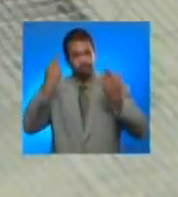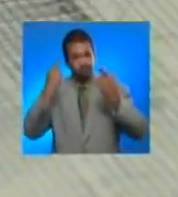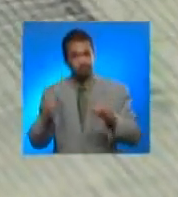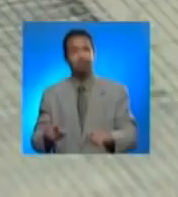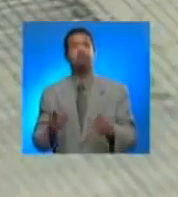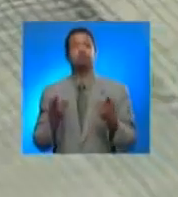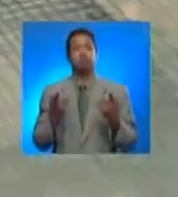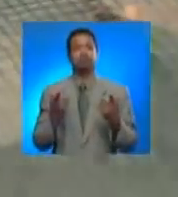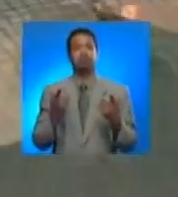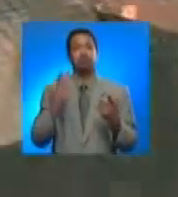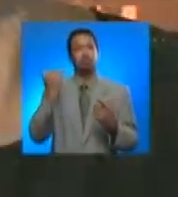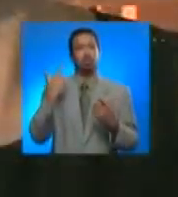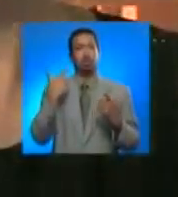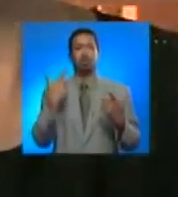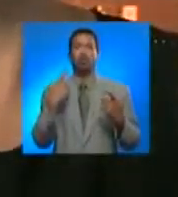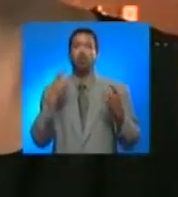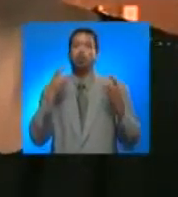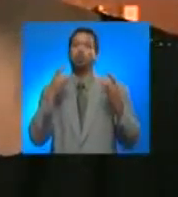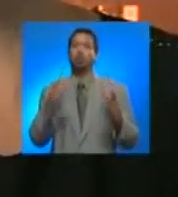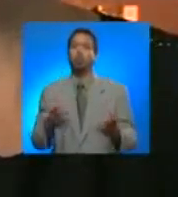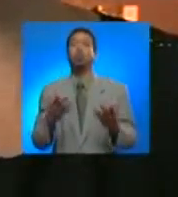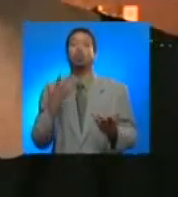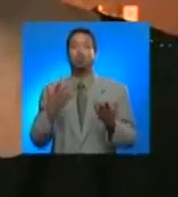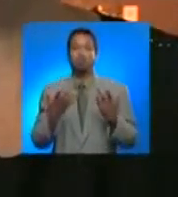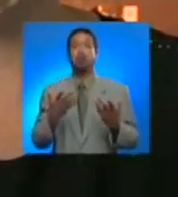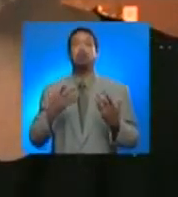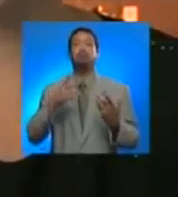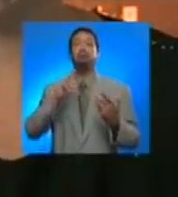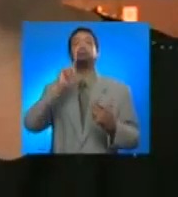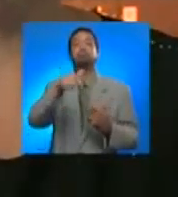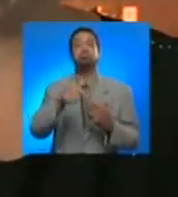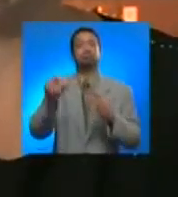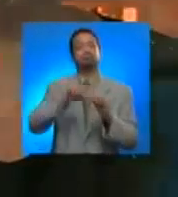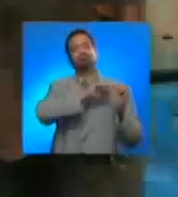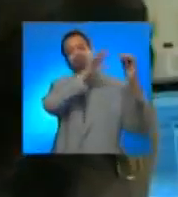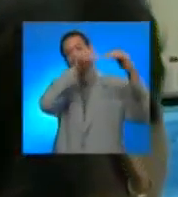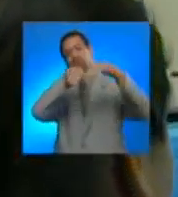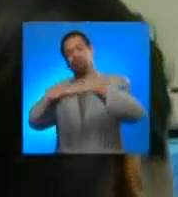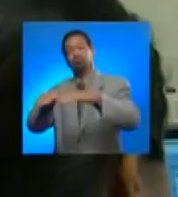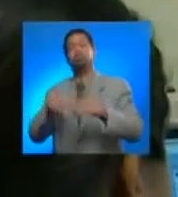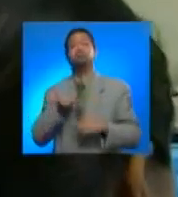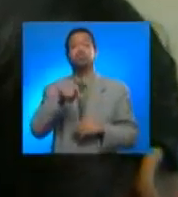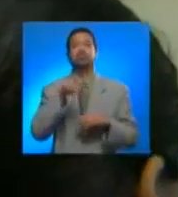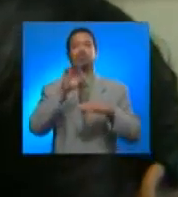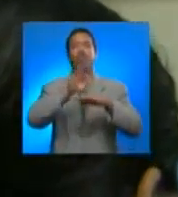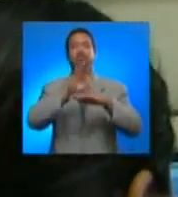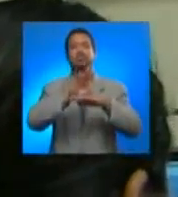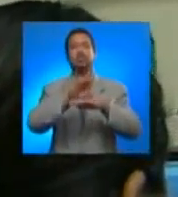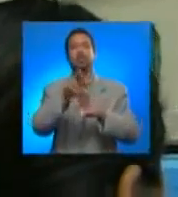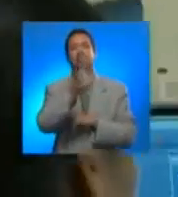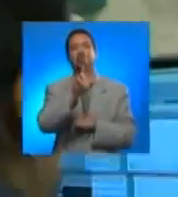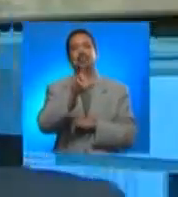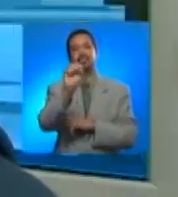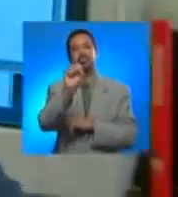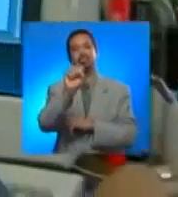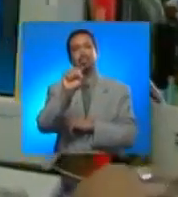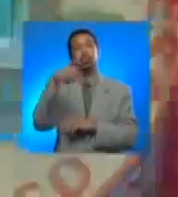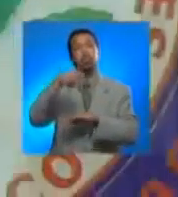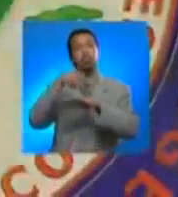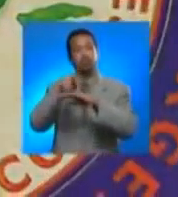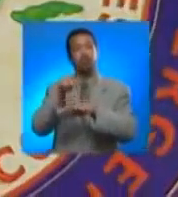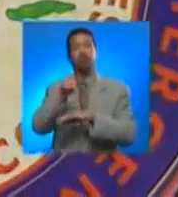de repetidores a la oficina de la Red Sísmica en Mayagüez. Una vez aquí y cuando se empiezan a grabar, ya nosotros cuando empezamos a ver la